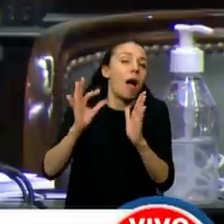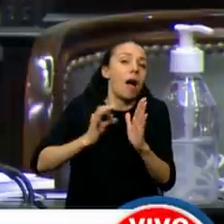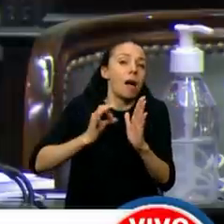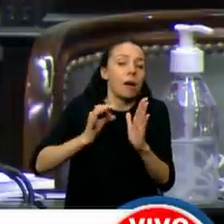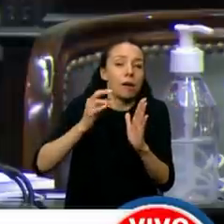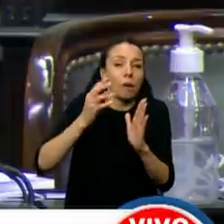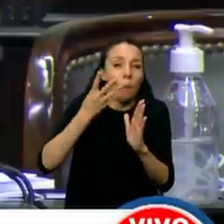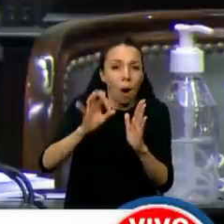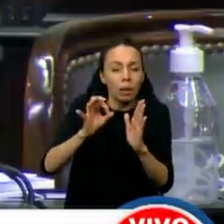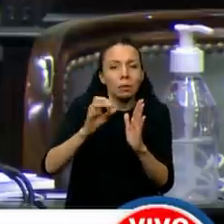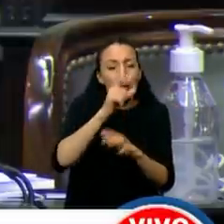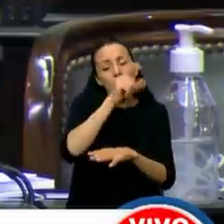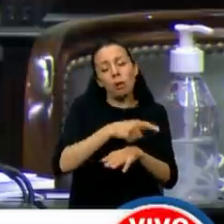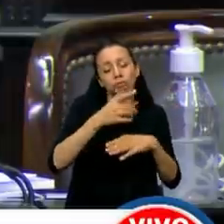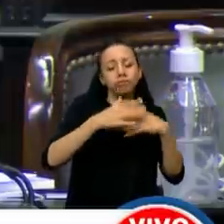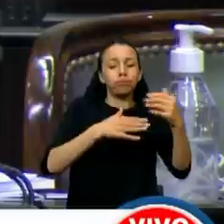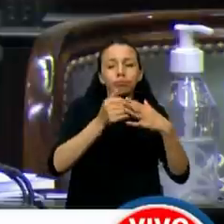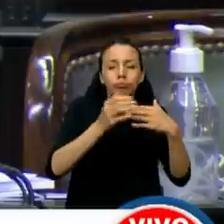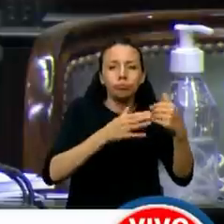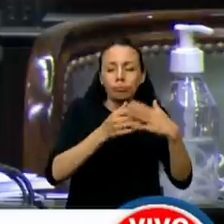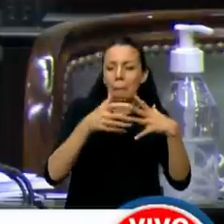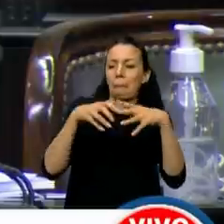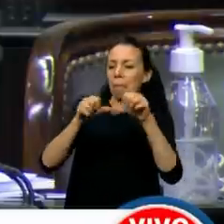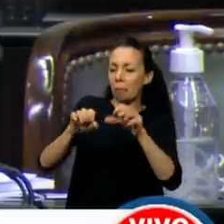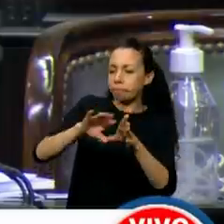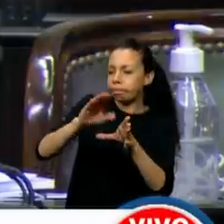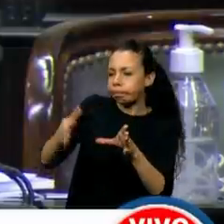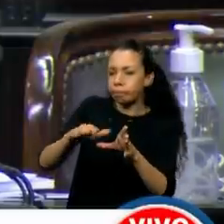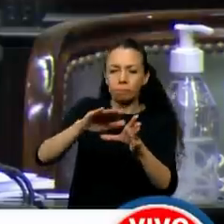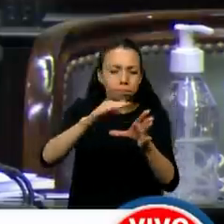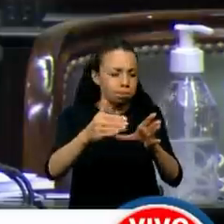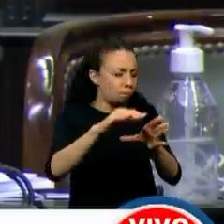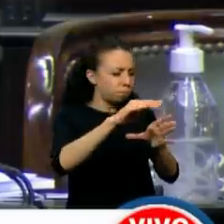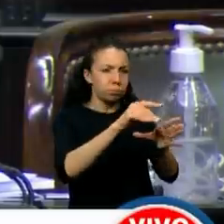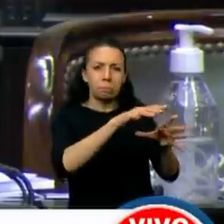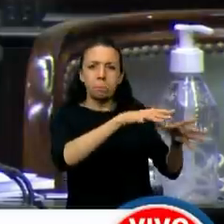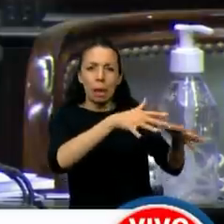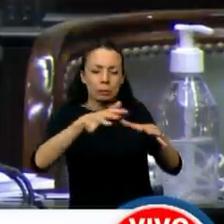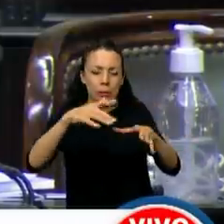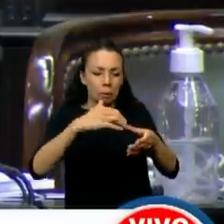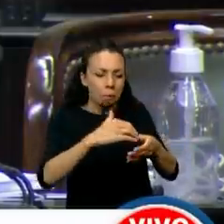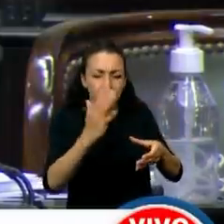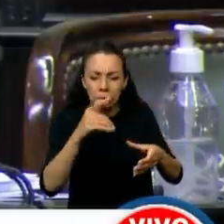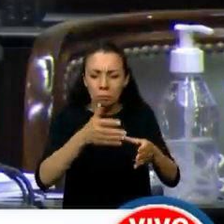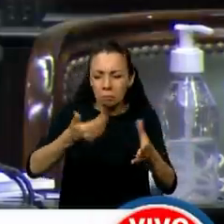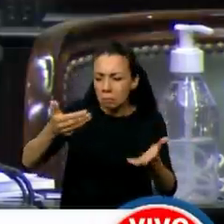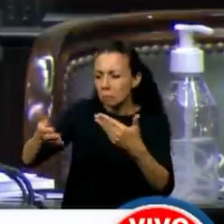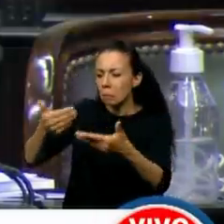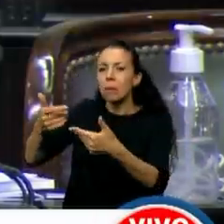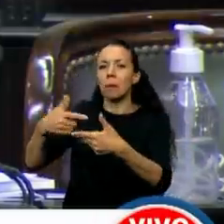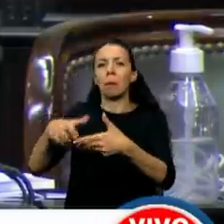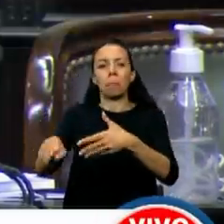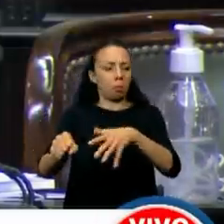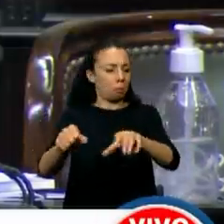encontró unas montañas que tenían de tierra que tenía una cierta simetría y que destapadas las mismas respondían a una